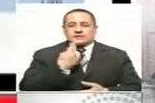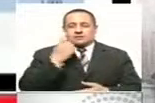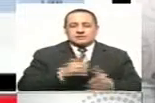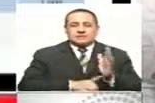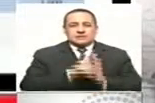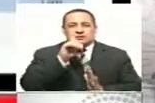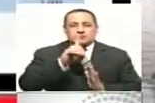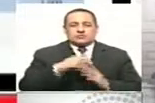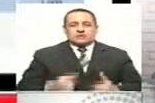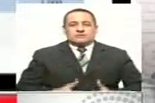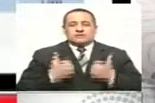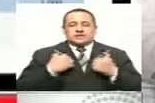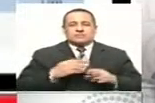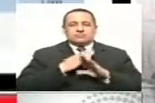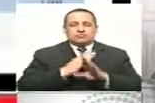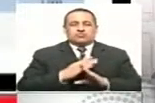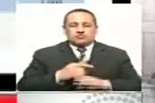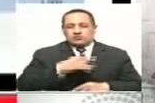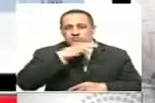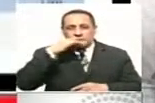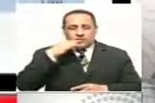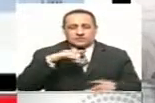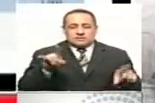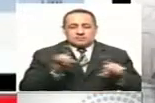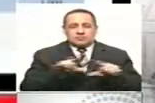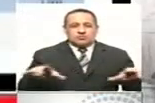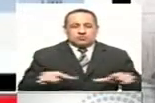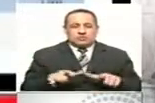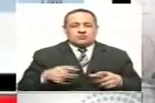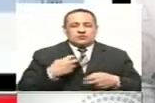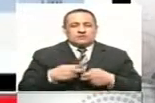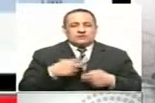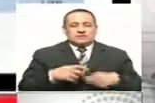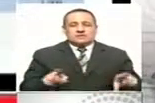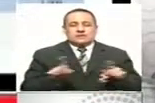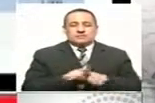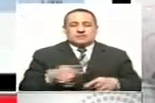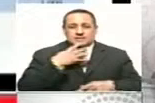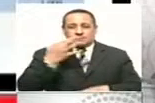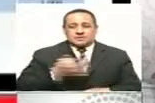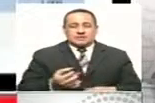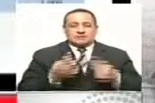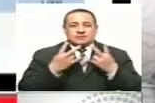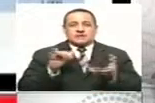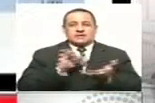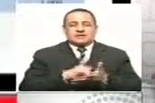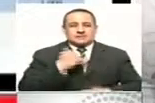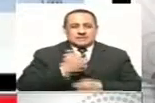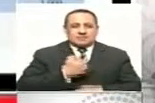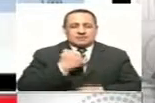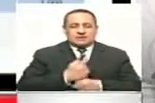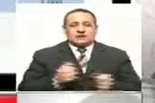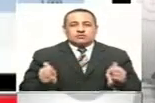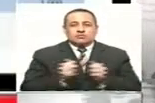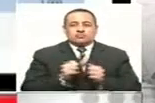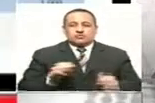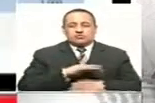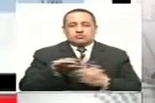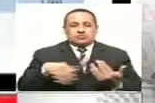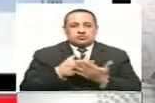Desarrollo y Vida sin Drogas es un sector muy sensible y en verdad hay que trabajar esto.